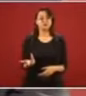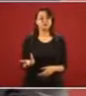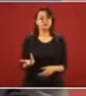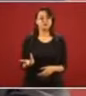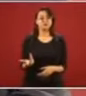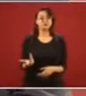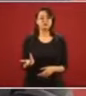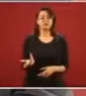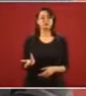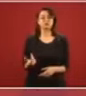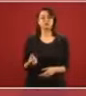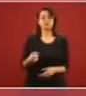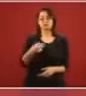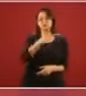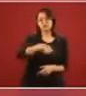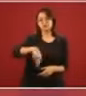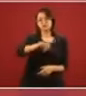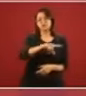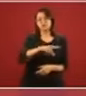oficiales,